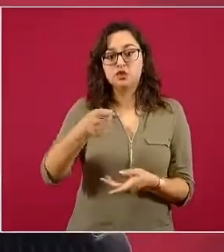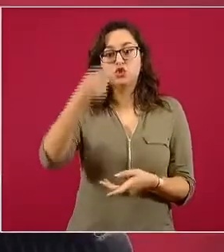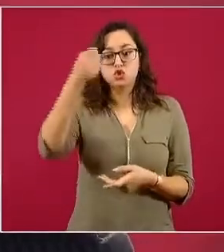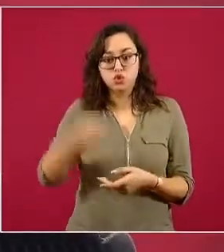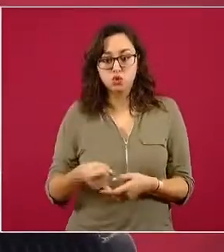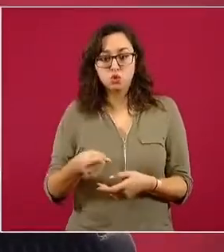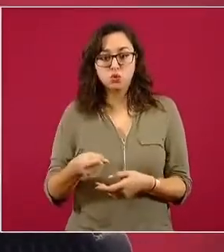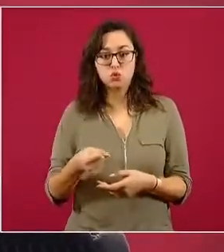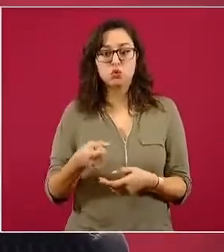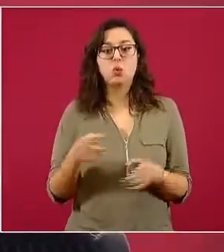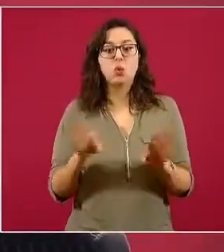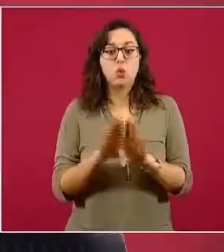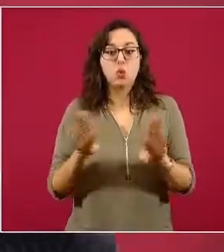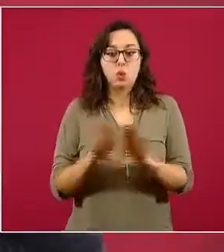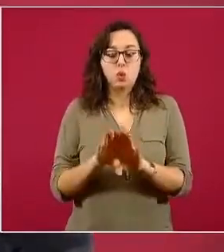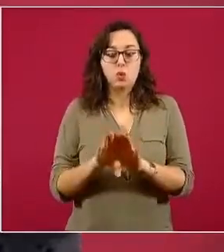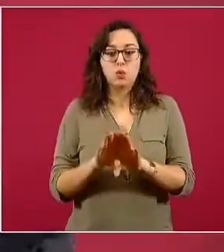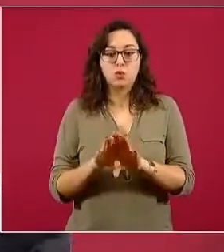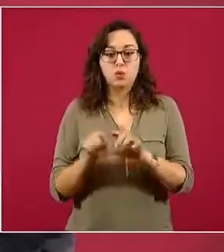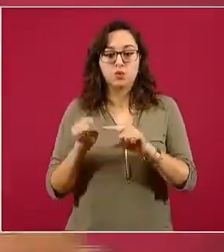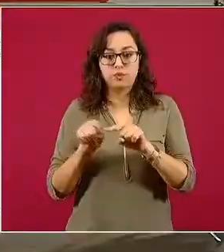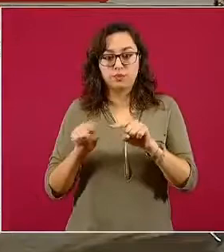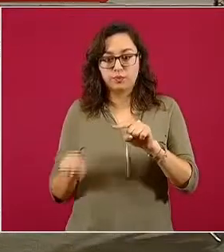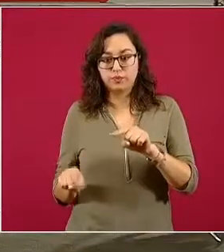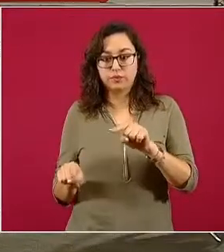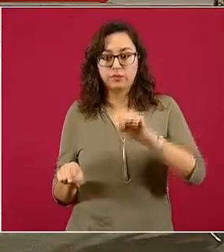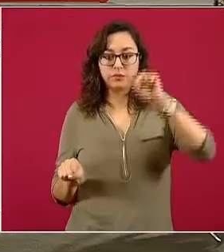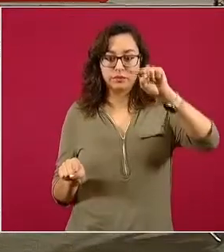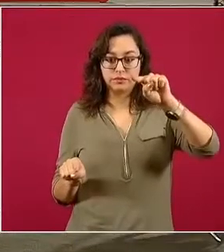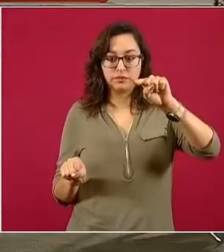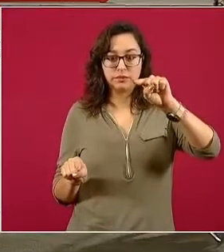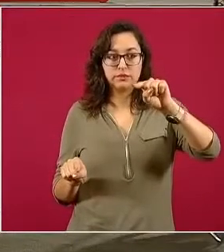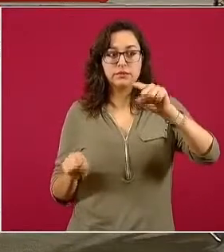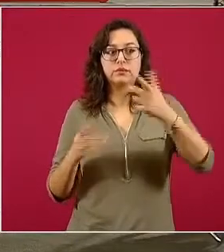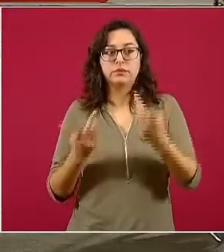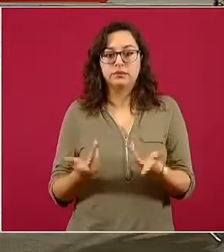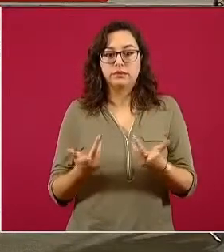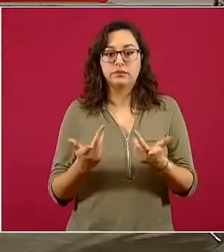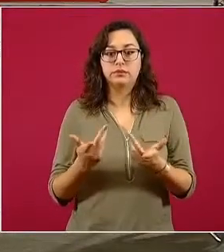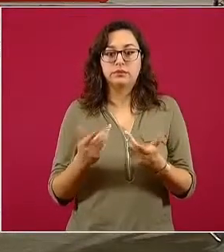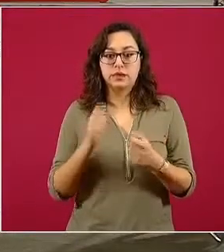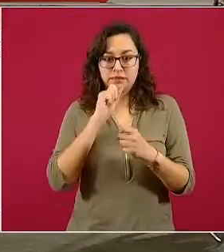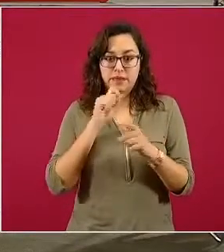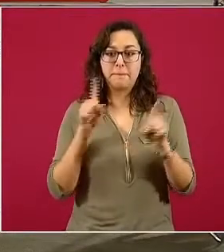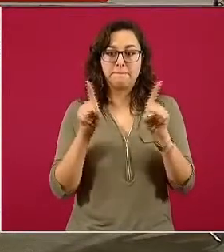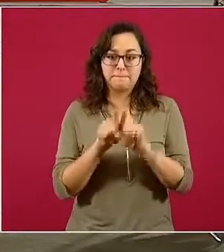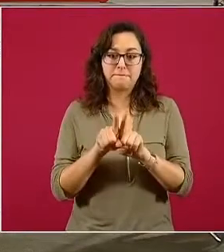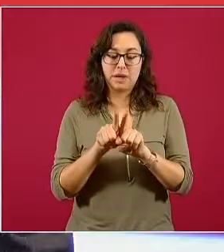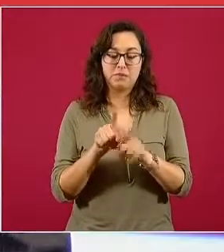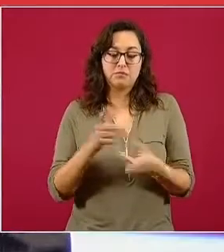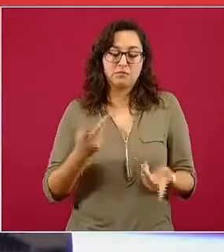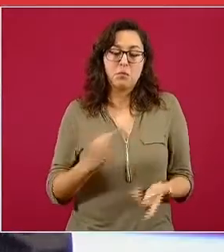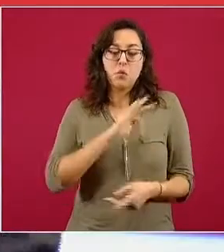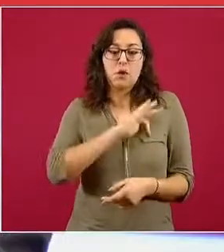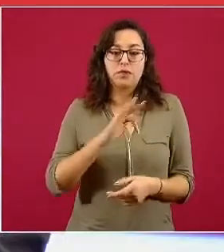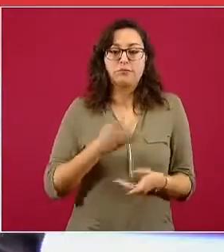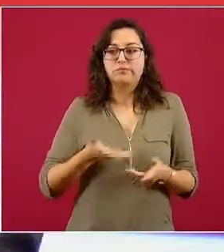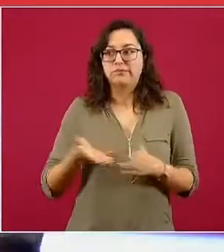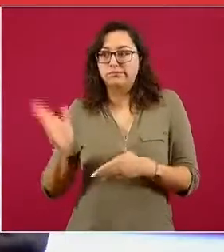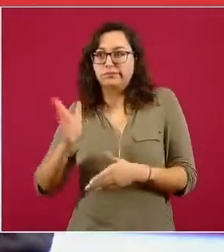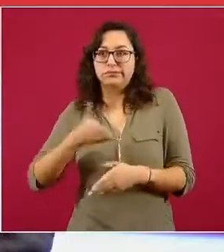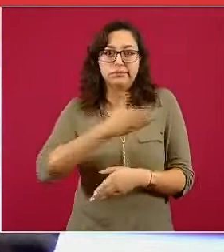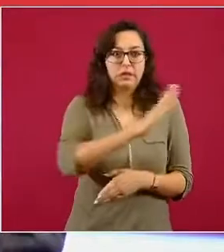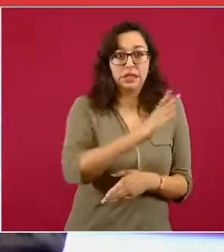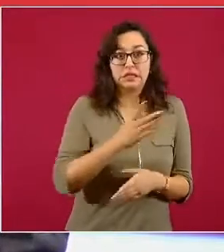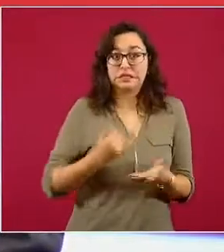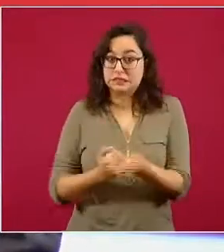un punto referencial en oriente y la zona occidente, Pacífico, a partir de otro punto referencial. Todavía no